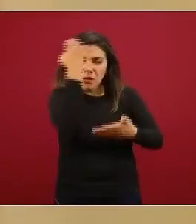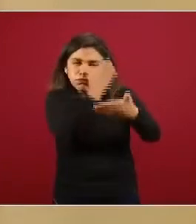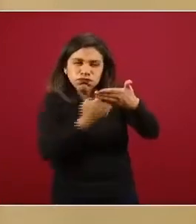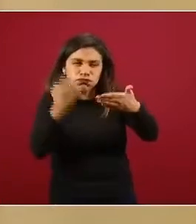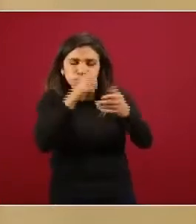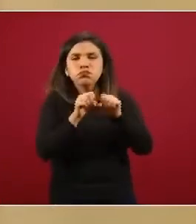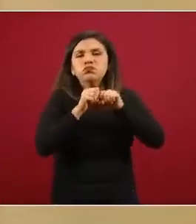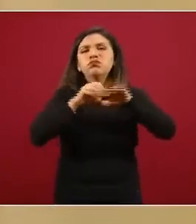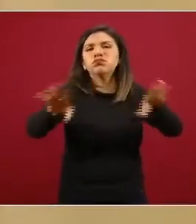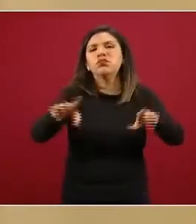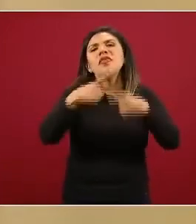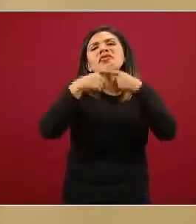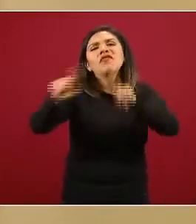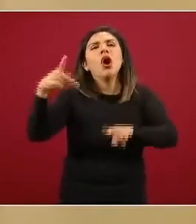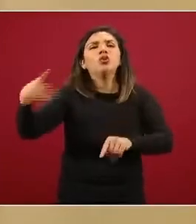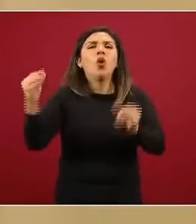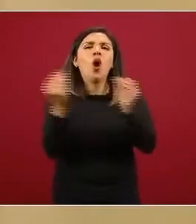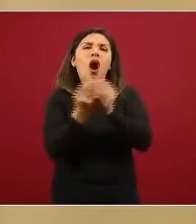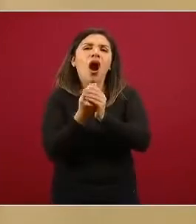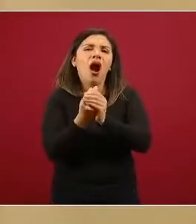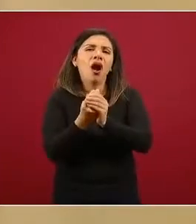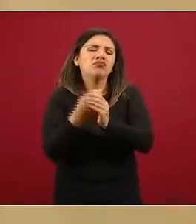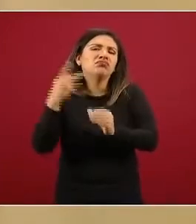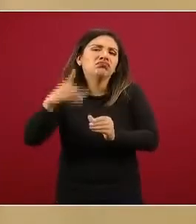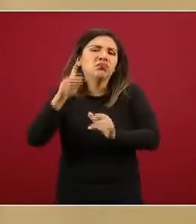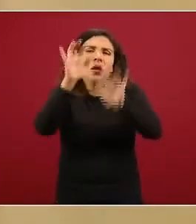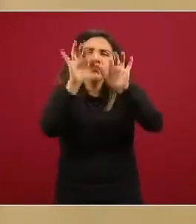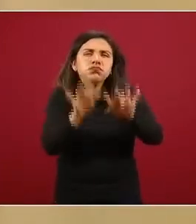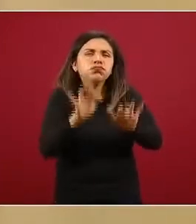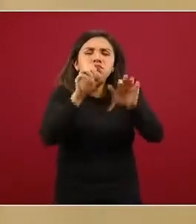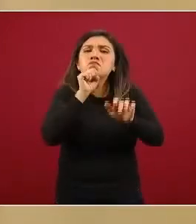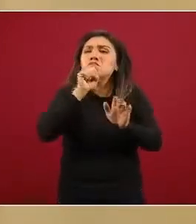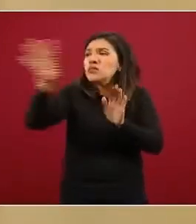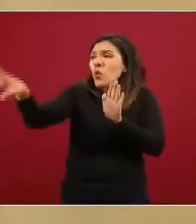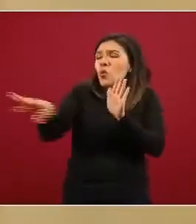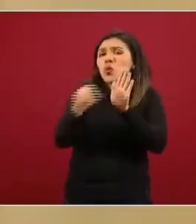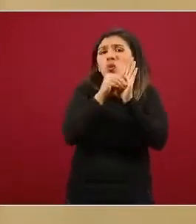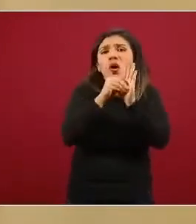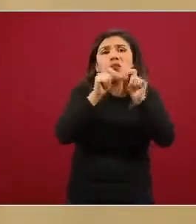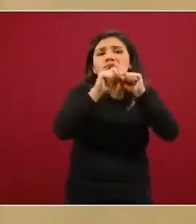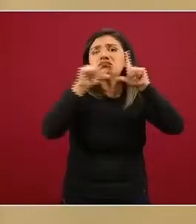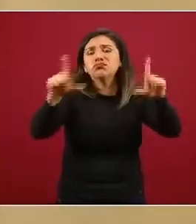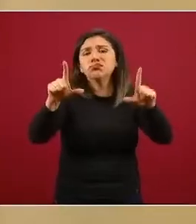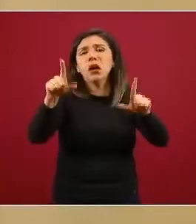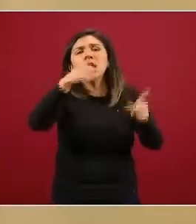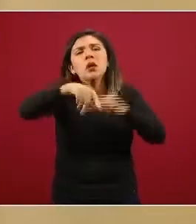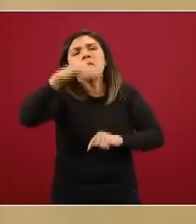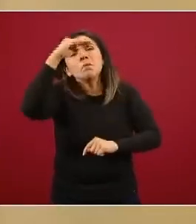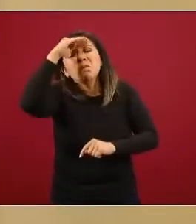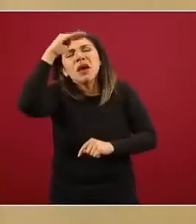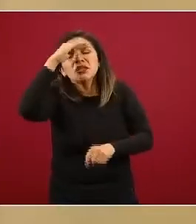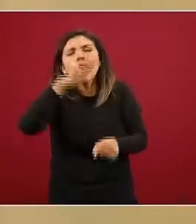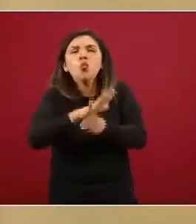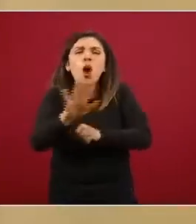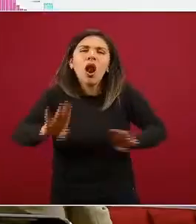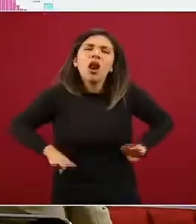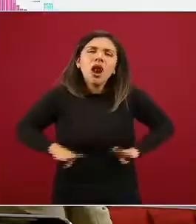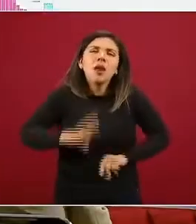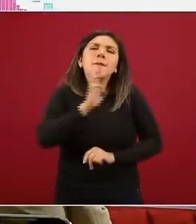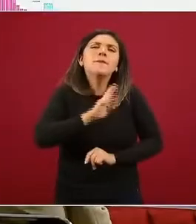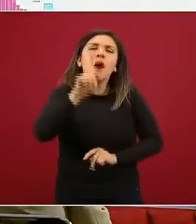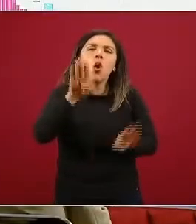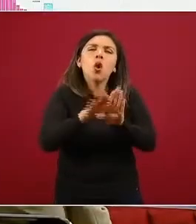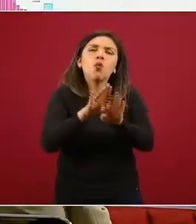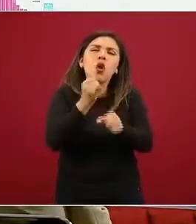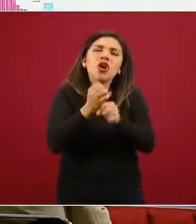de una forma específica en la que cada comunidad considera que es la mejor para además tener la